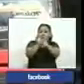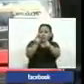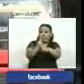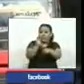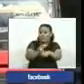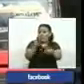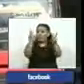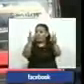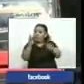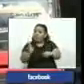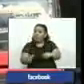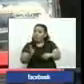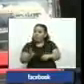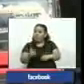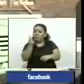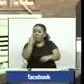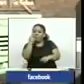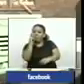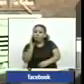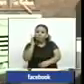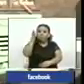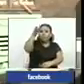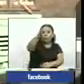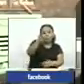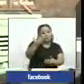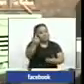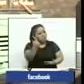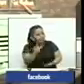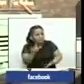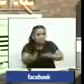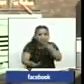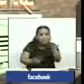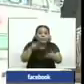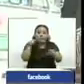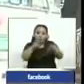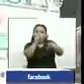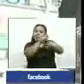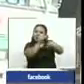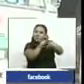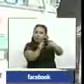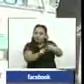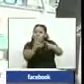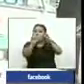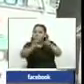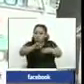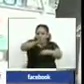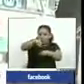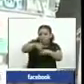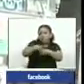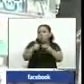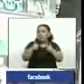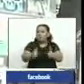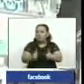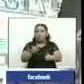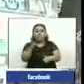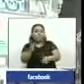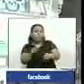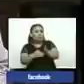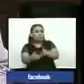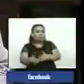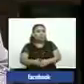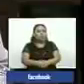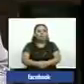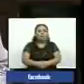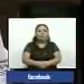transporte y tener una visión de servicio al cliente son elementos clave para desarrollar el sistema y avanzar.